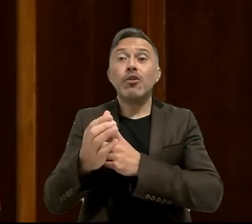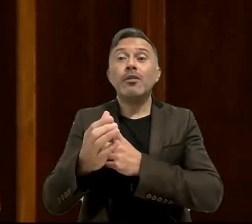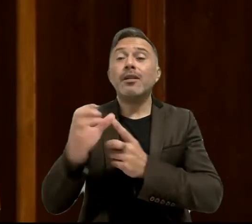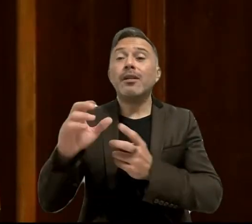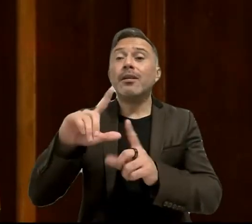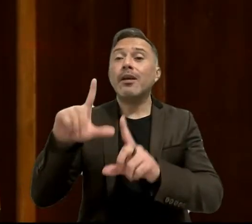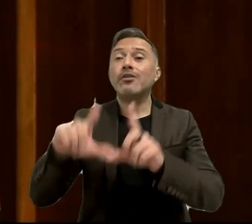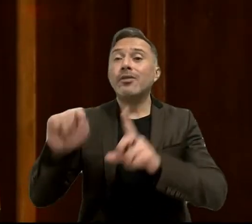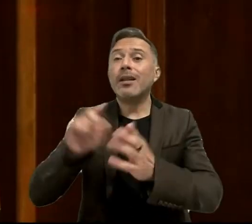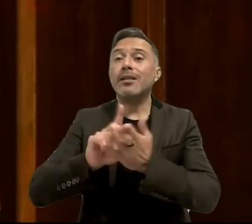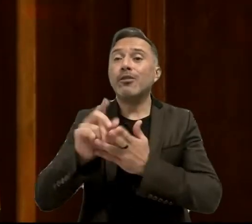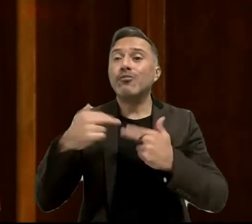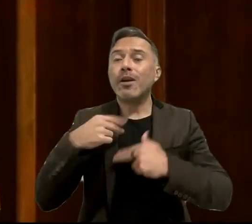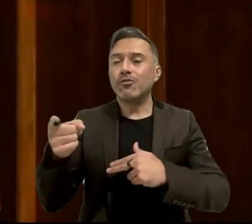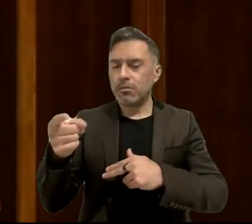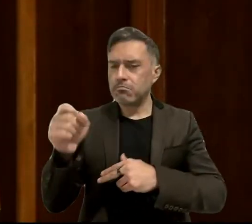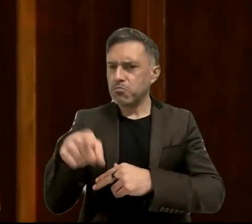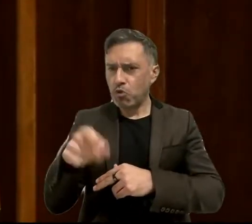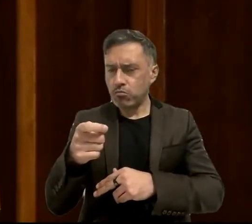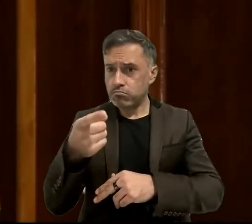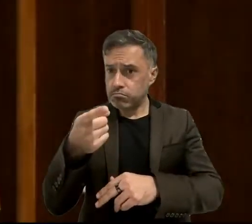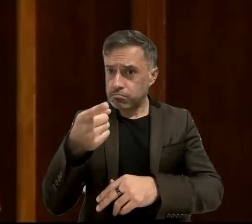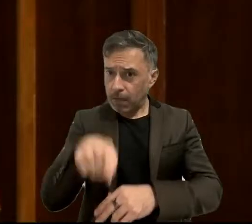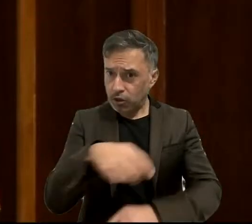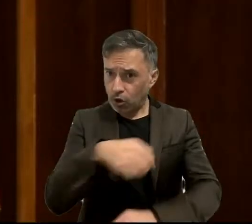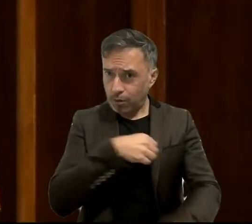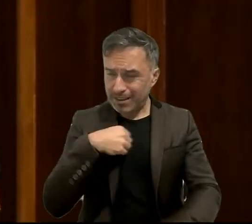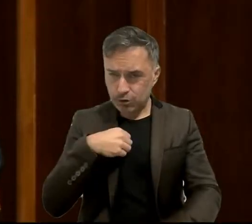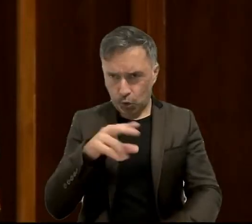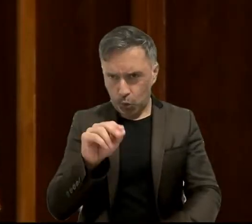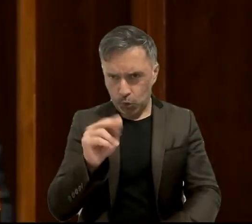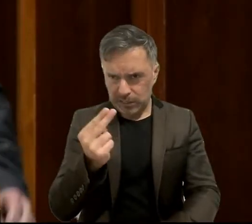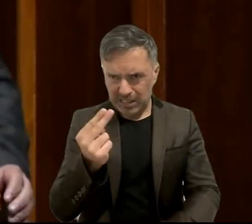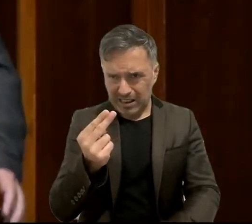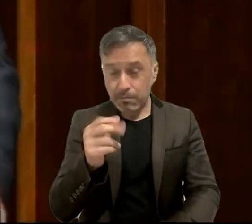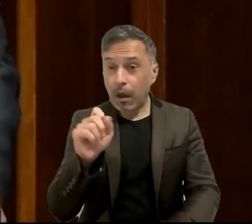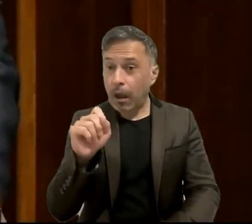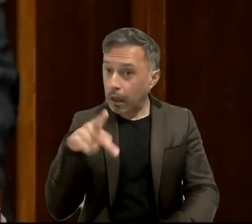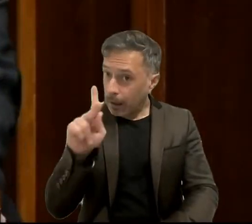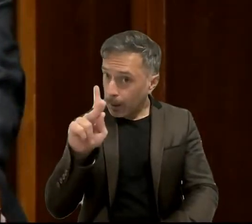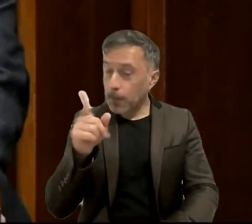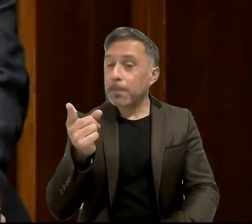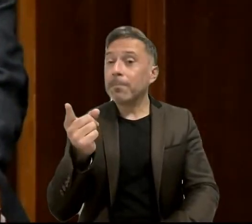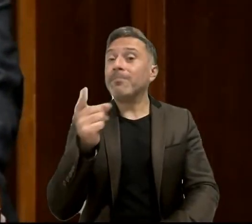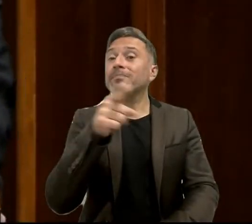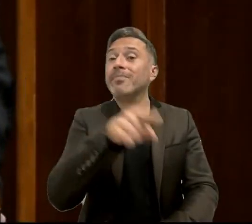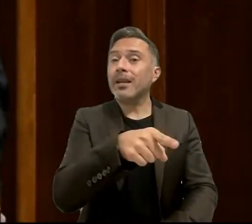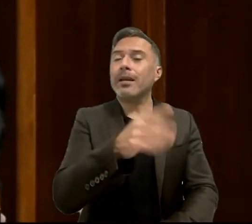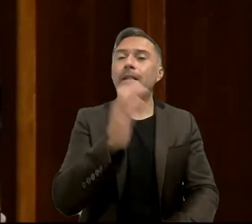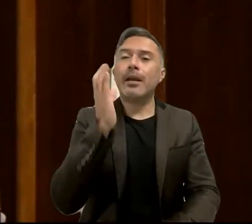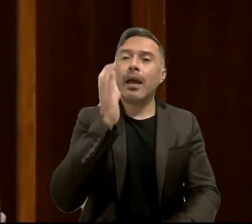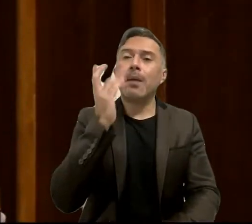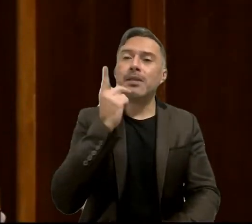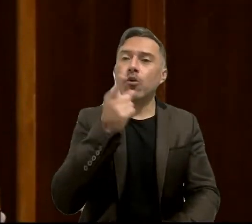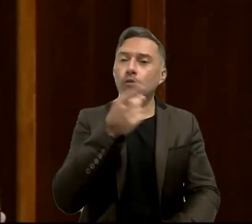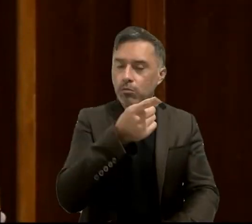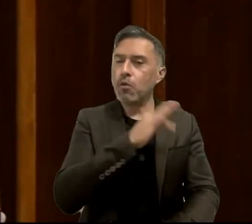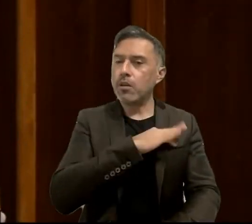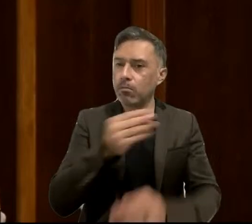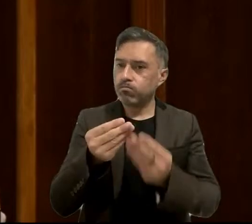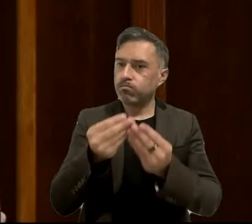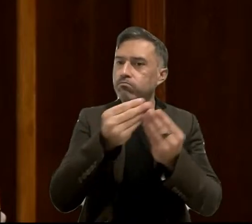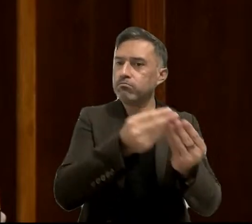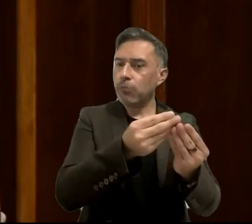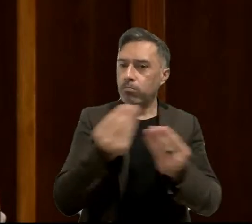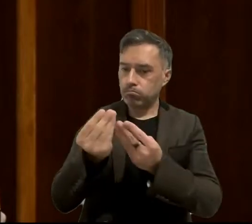sigan siendo no vinculantes, pero sí pasen entonces al Poder Legislativo, que el Poder Legislativo sí tiene esa facultad de